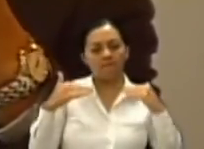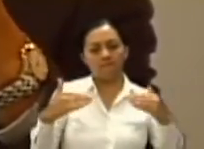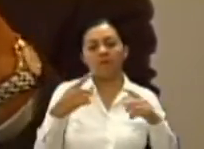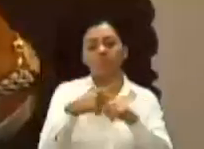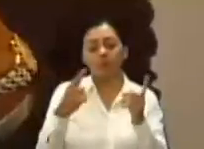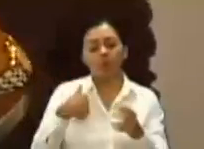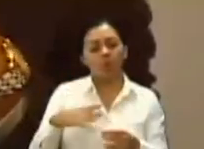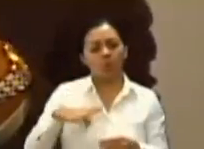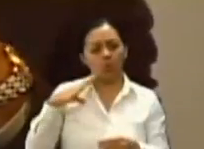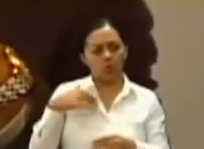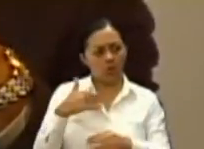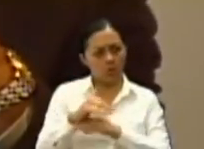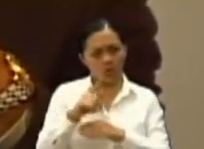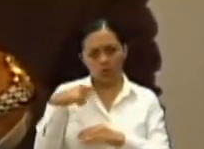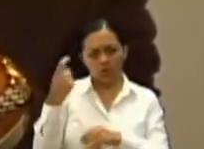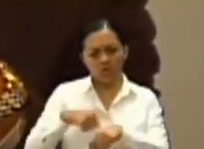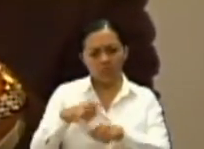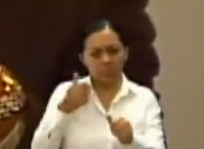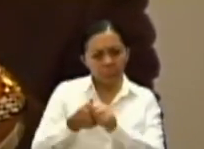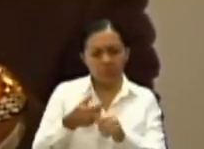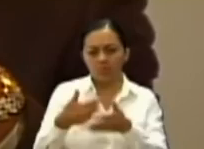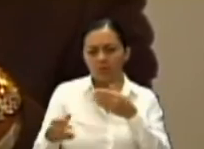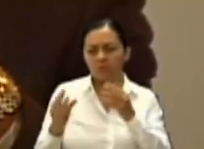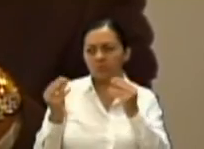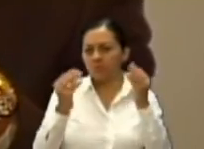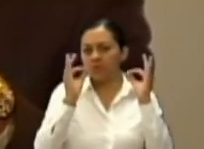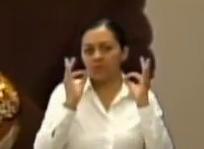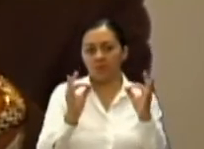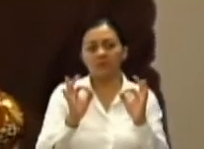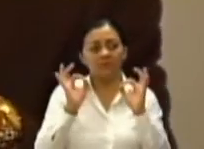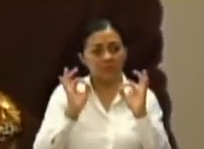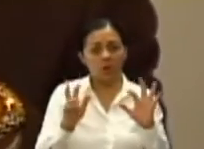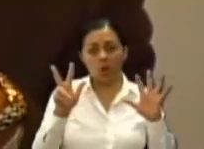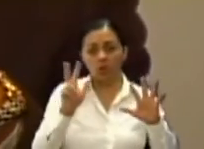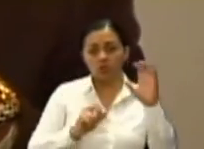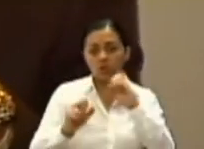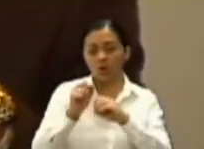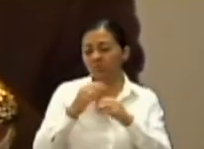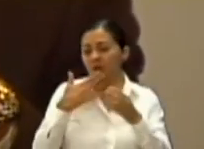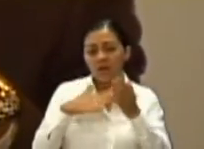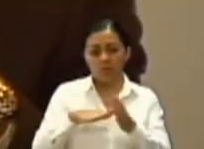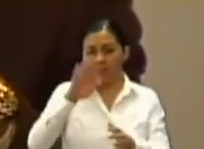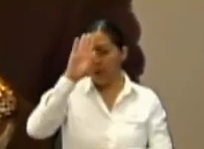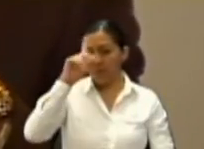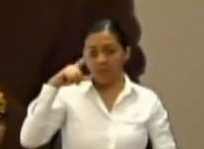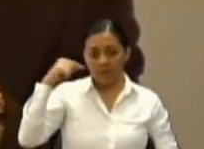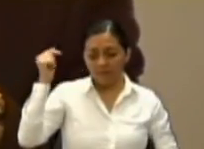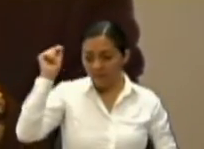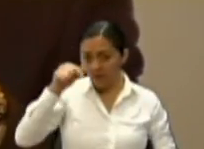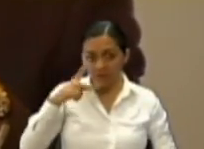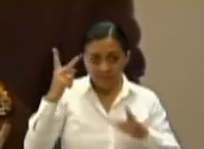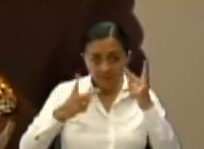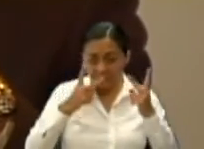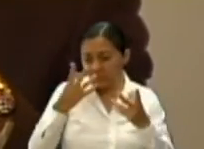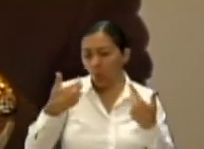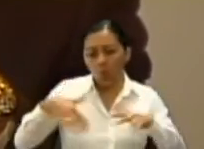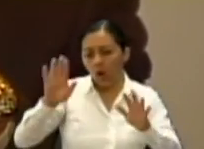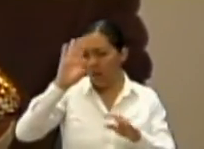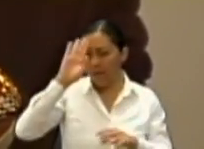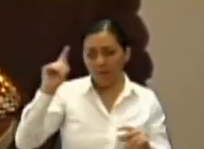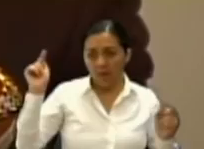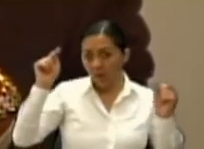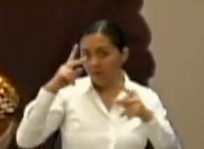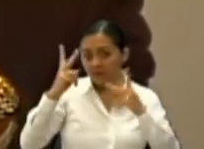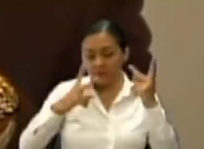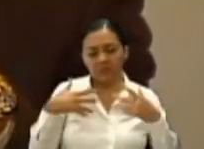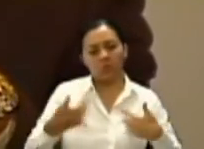es extraordinario y le aseguro que hace ocho años el país no era tenido capacidad de organizar también un evento de esta magnitud como la avenida